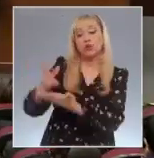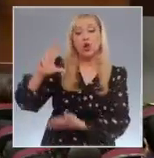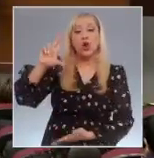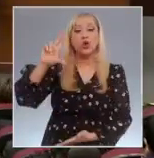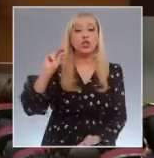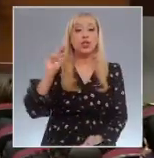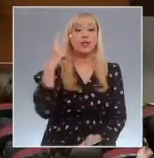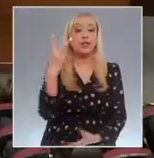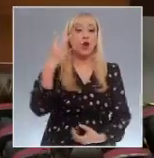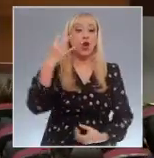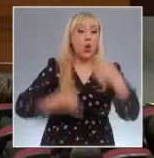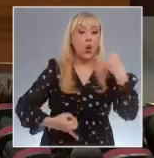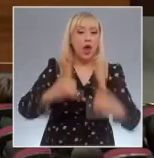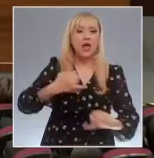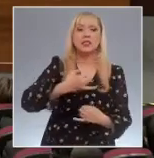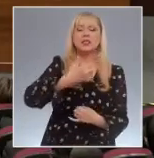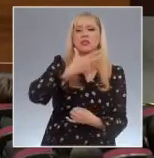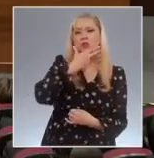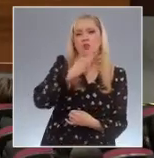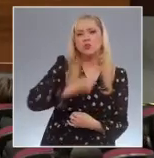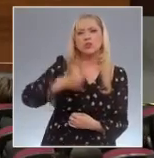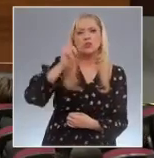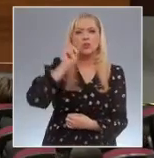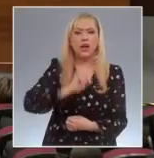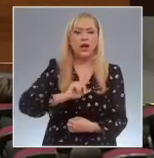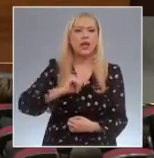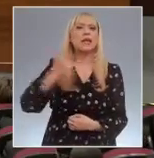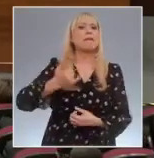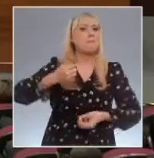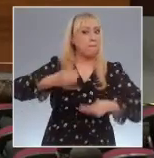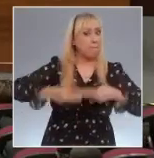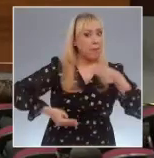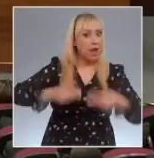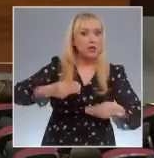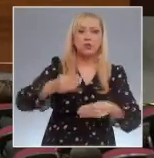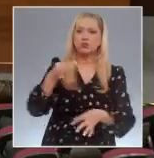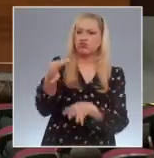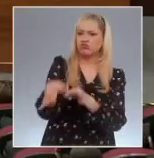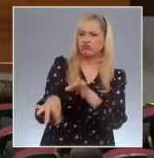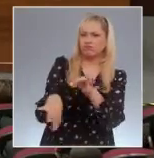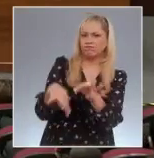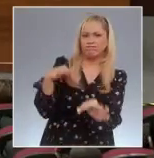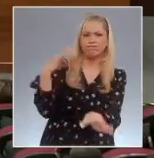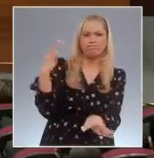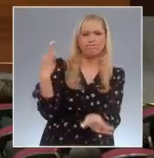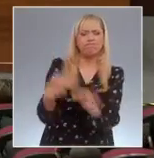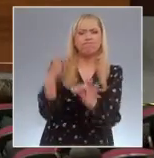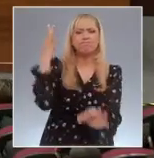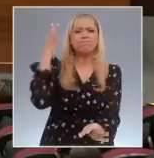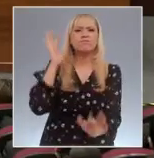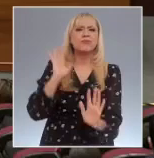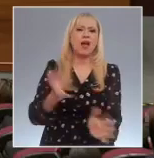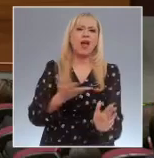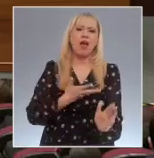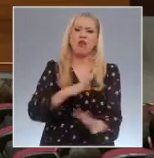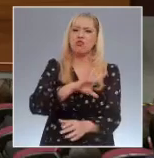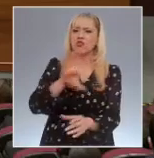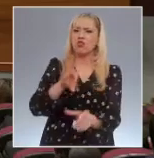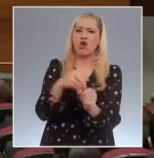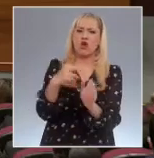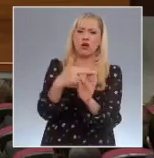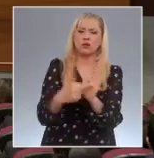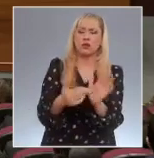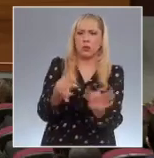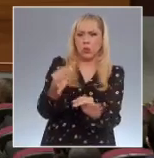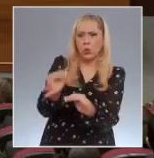jueces, magistradas y magistrados que cumplieron con todos los requisitos para ser ratificados en el cargo después de 6 años de trabajo,